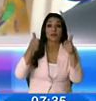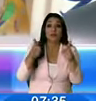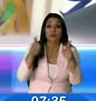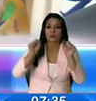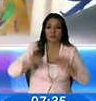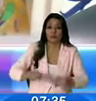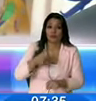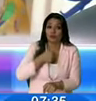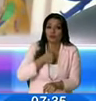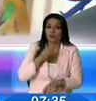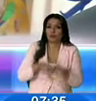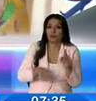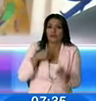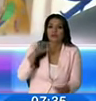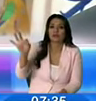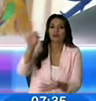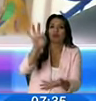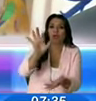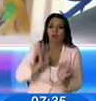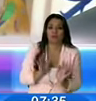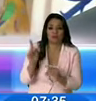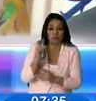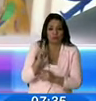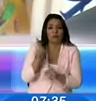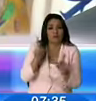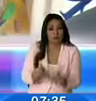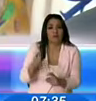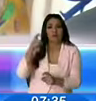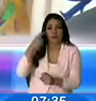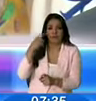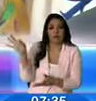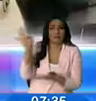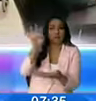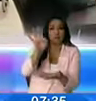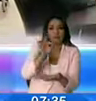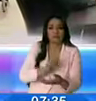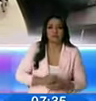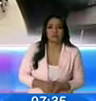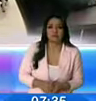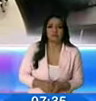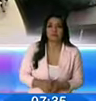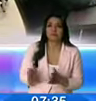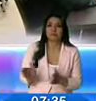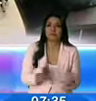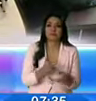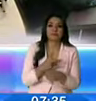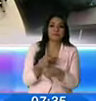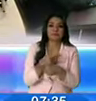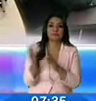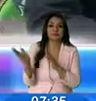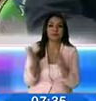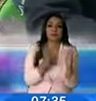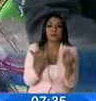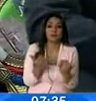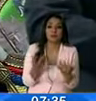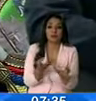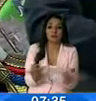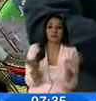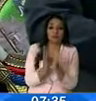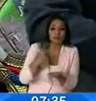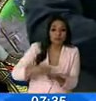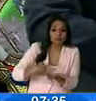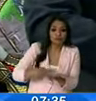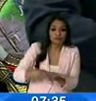no podríamos designar un nombre sin la participación del Ejecutivo en ese sentido. Paralelamente, el Consejo Transitorio trabaja en las ternas